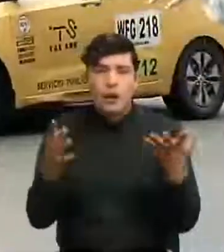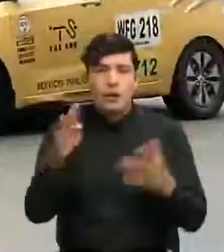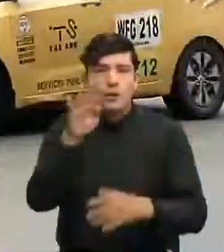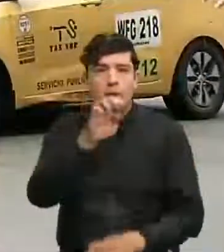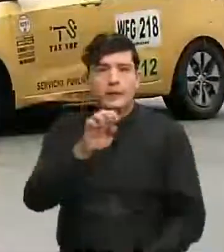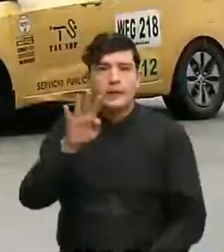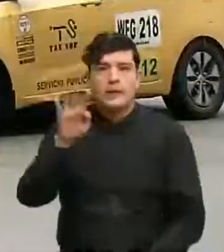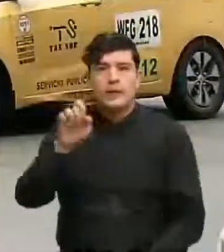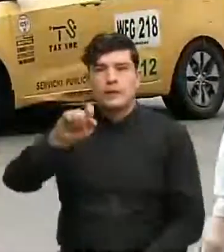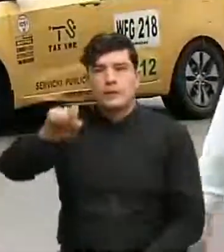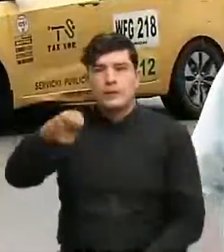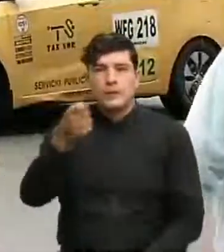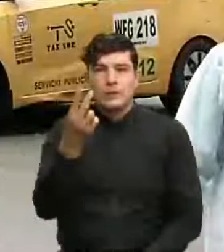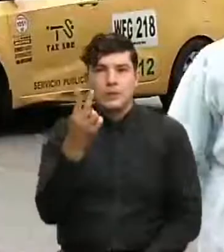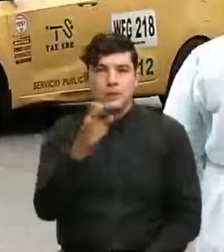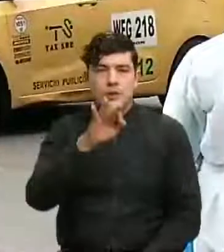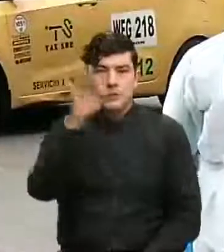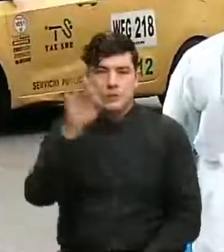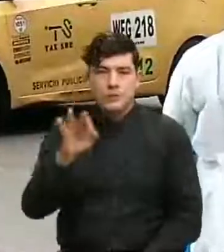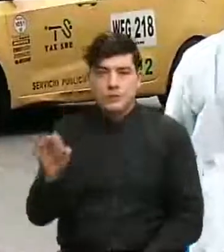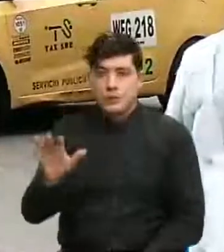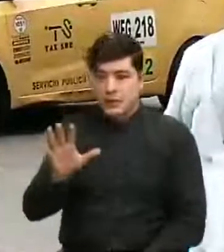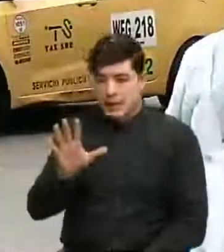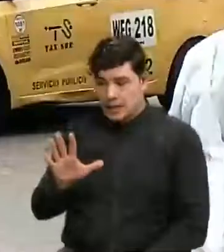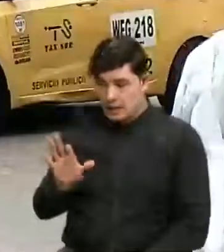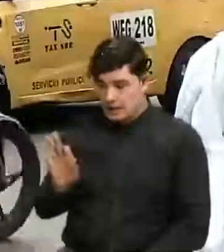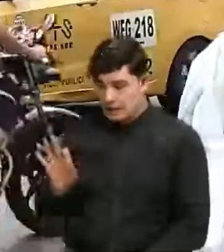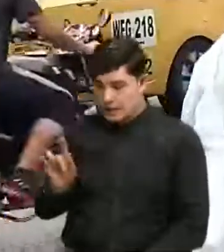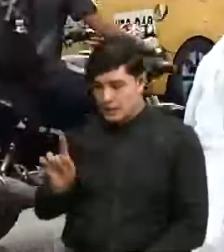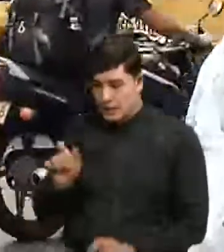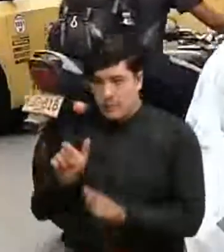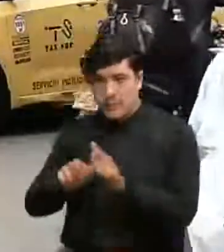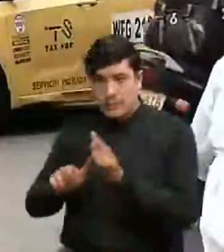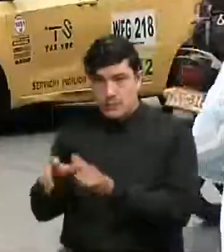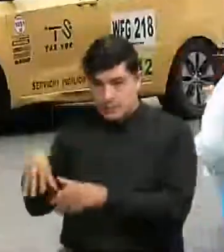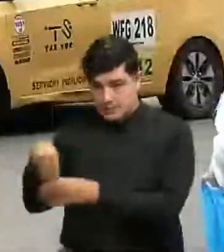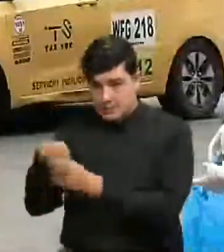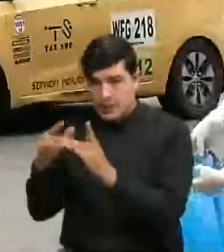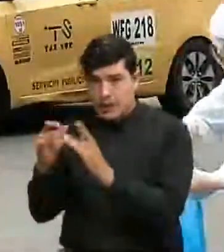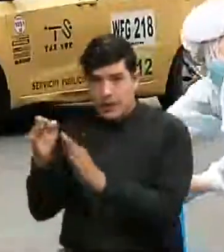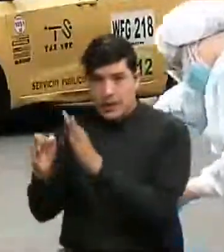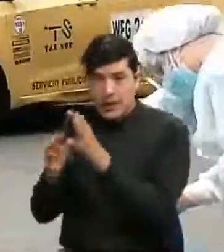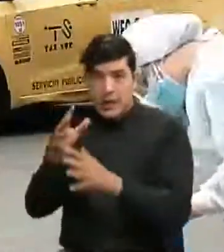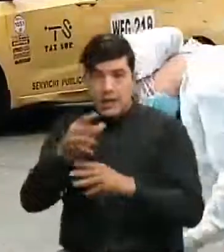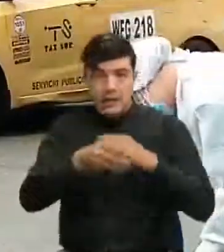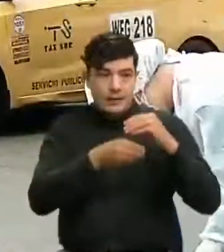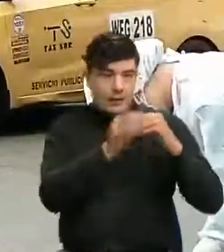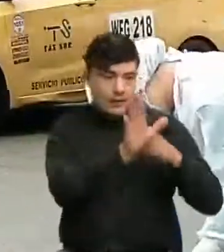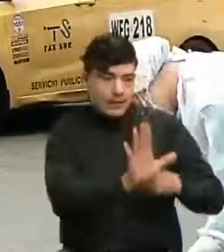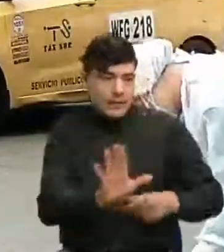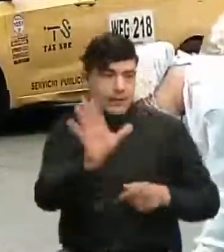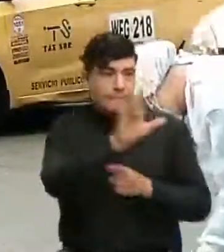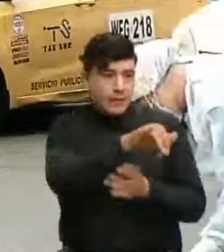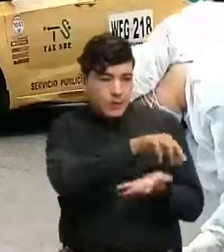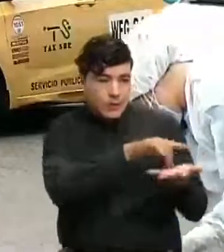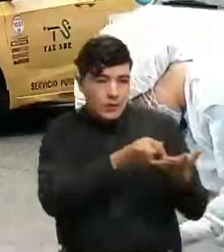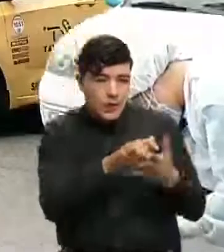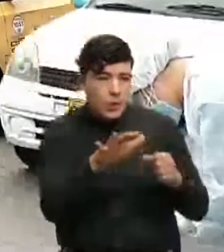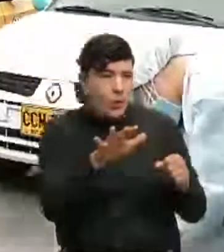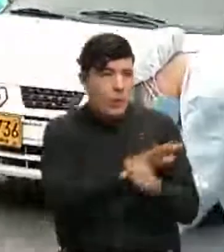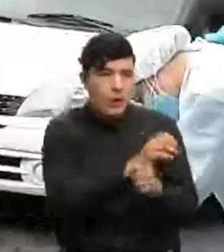99,2%. Hay 531 pacientes hospitalizados y también en UCI, y en el Departamento de Santander dicha ocupación está en